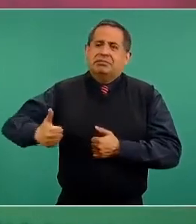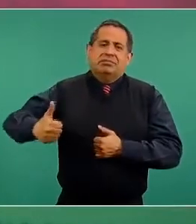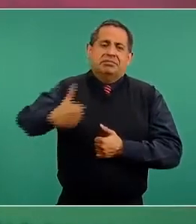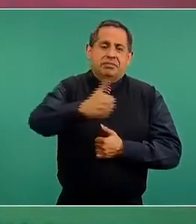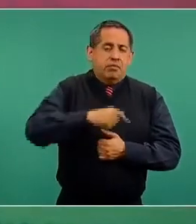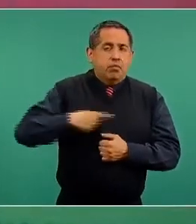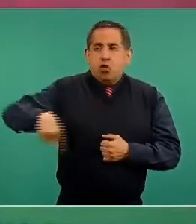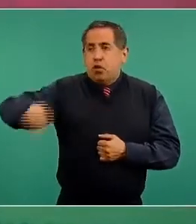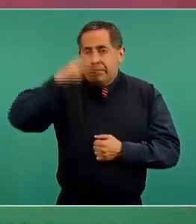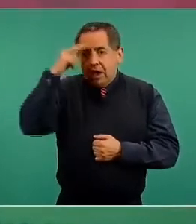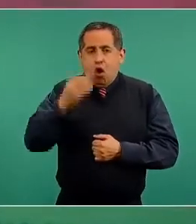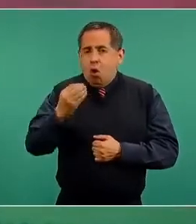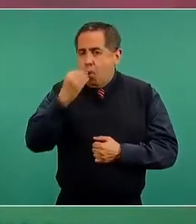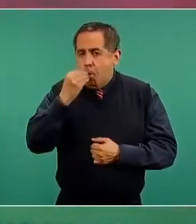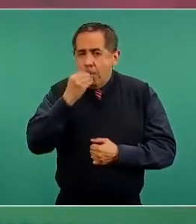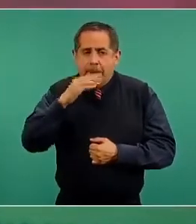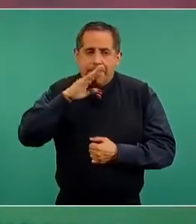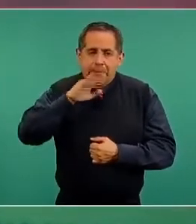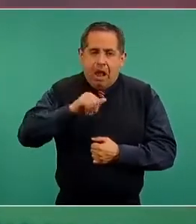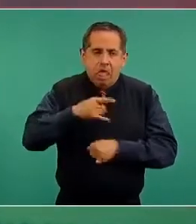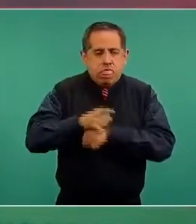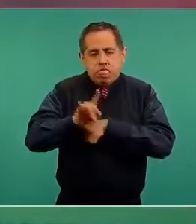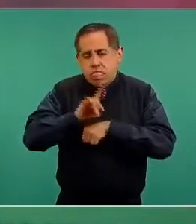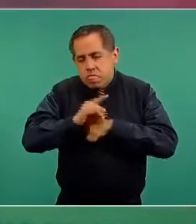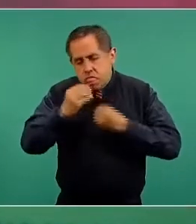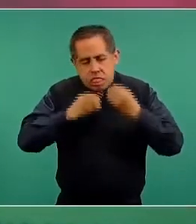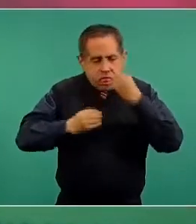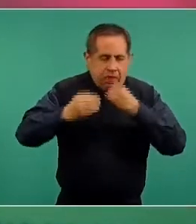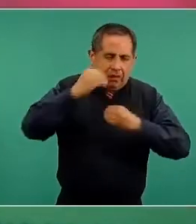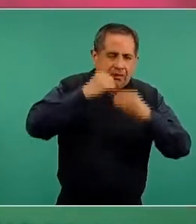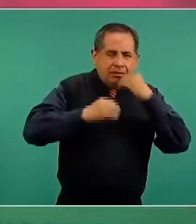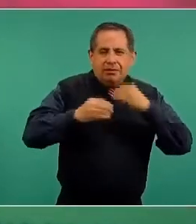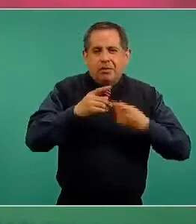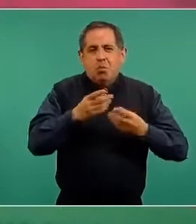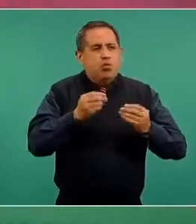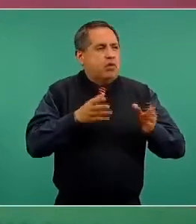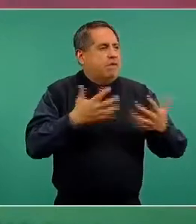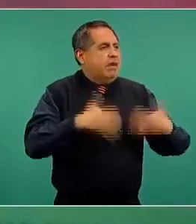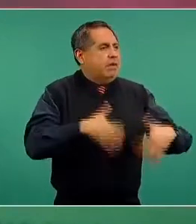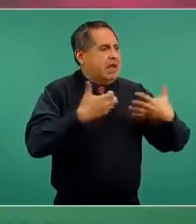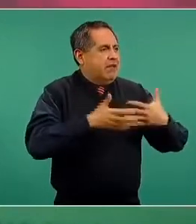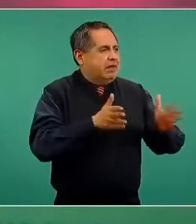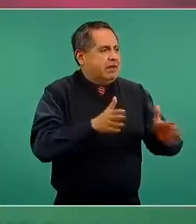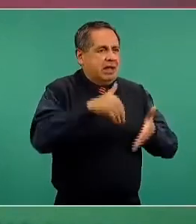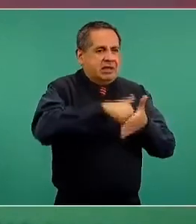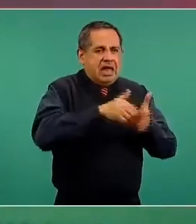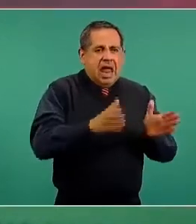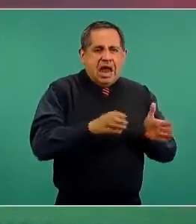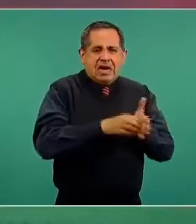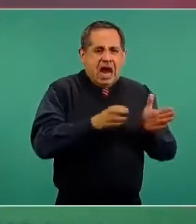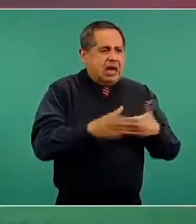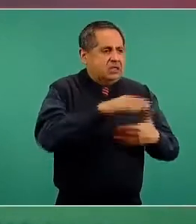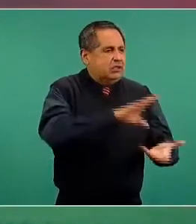mala alimentación, con el consumo de productos industrializados, ultraprocesados, etcétera, etcétera, lo que hemos